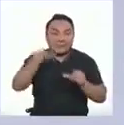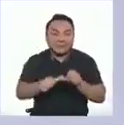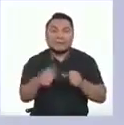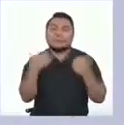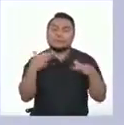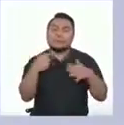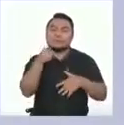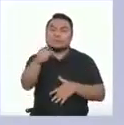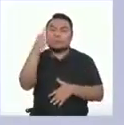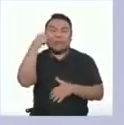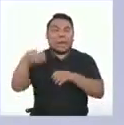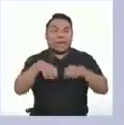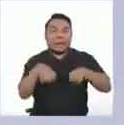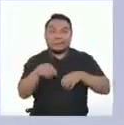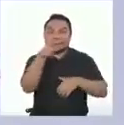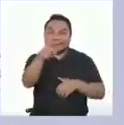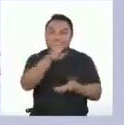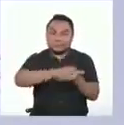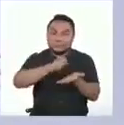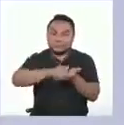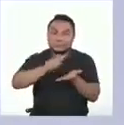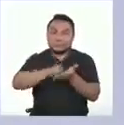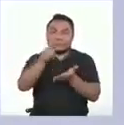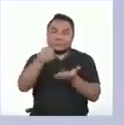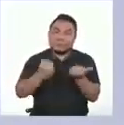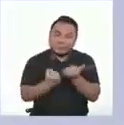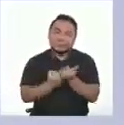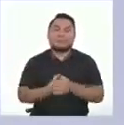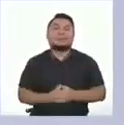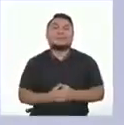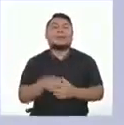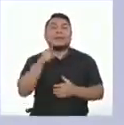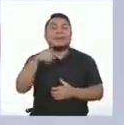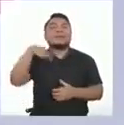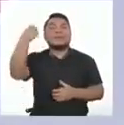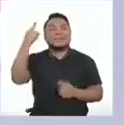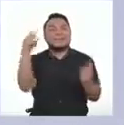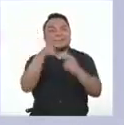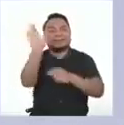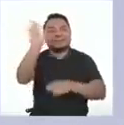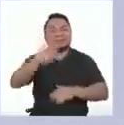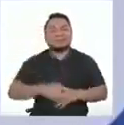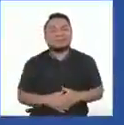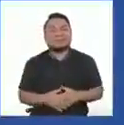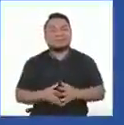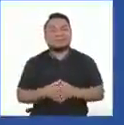el súper reto que les acabo de dejar. Así que todos pongan de su parte. Nos vemos en la próxima actividad.